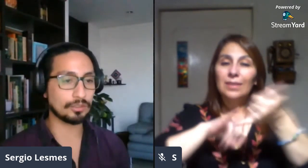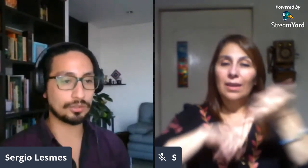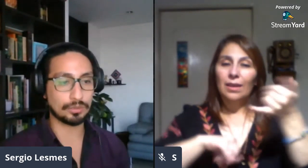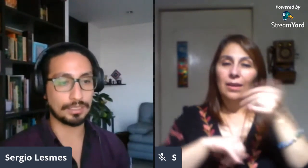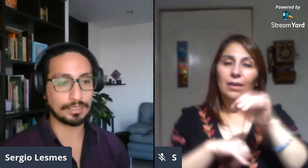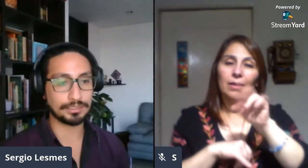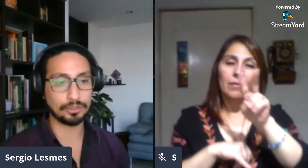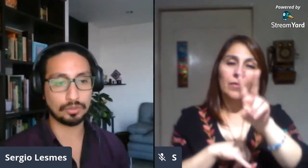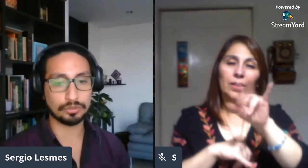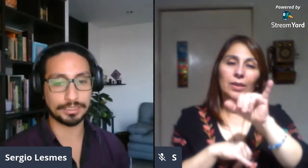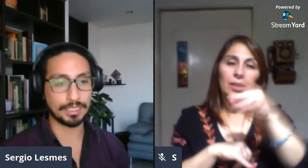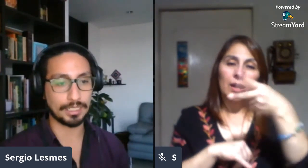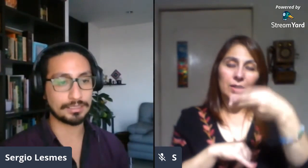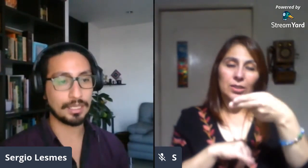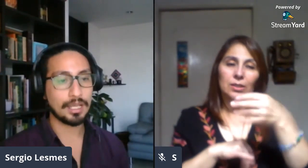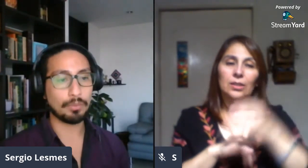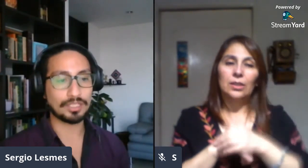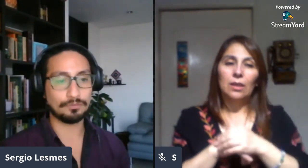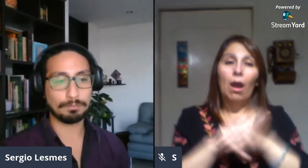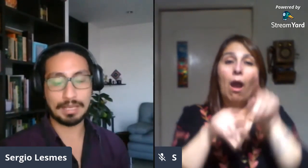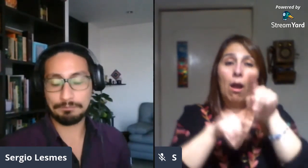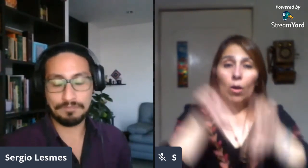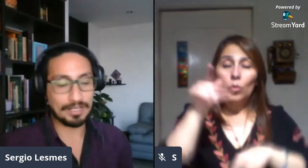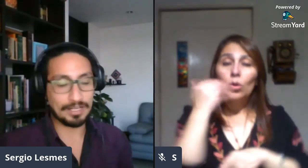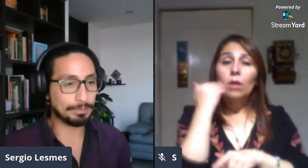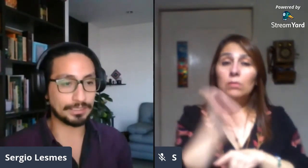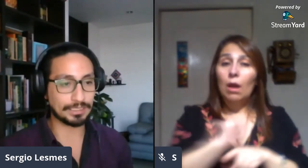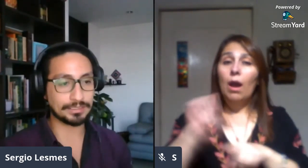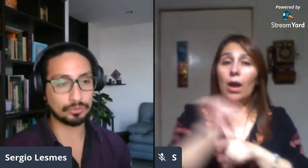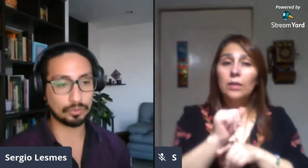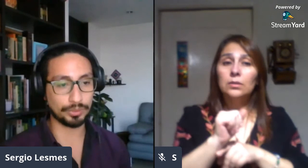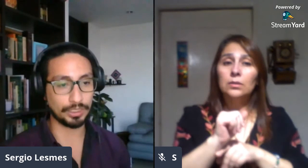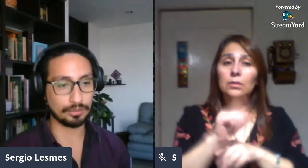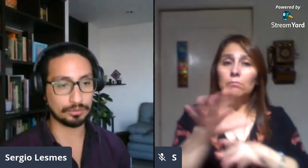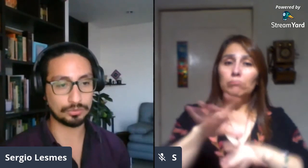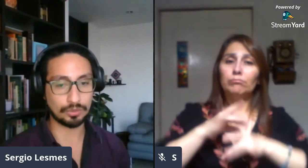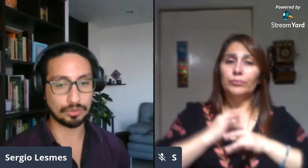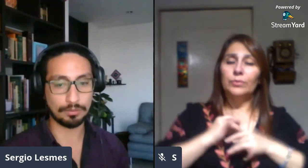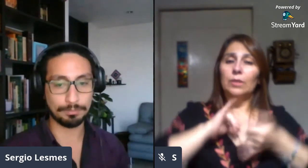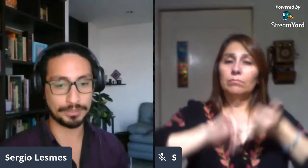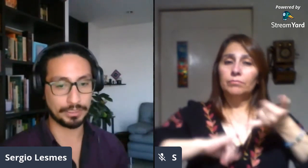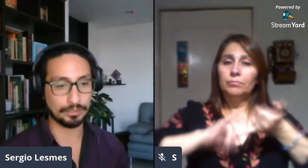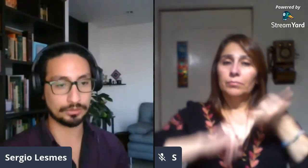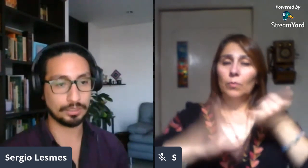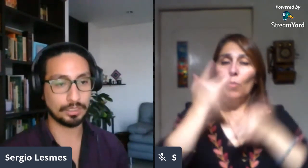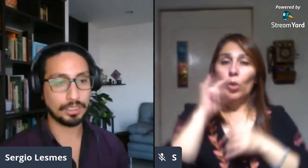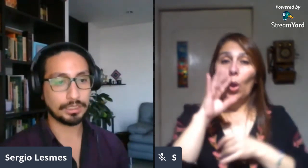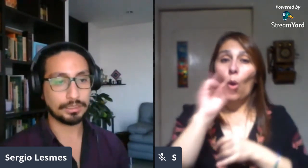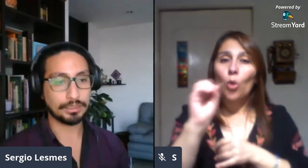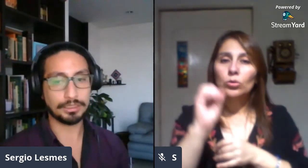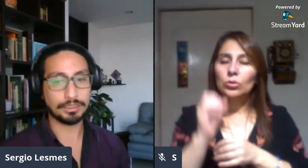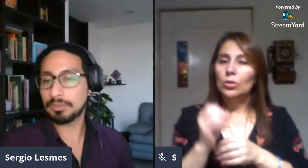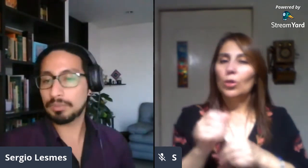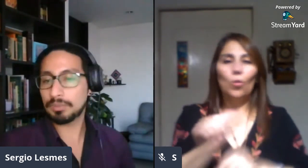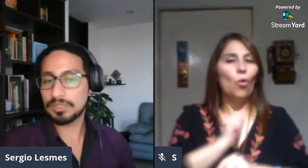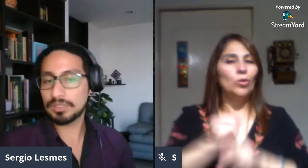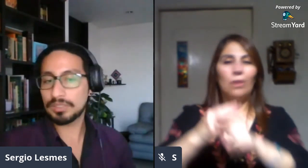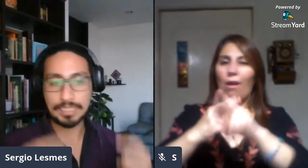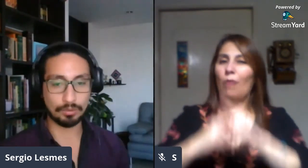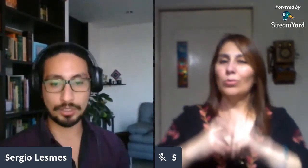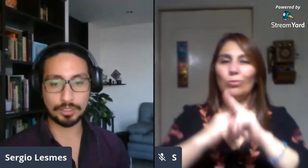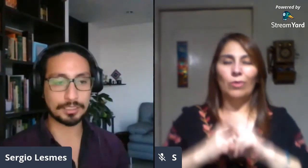mujeres heterosexuales han sido contagiadas por la falta de prácticas de autocuidado a sus compañeros. Y pues ahí de nuevo hay